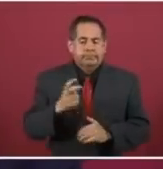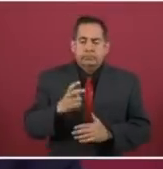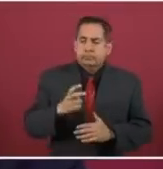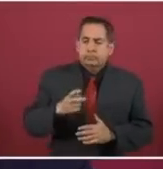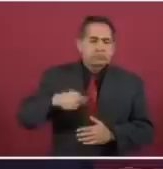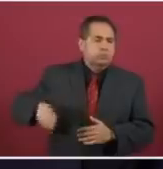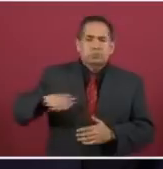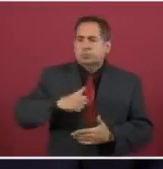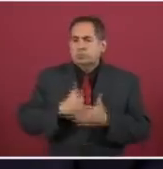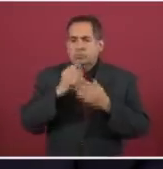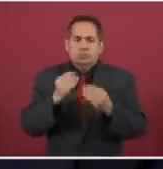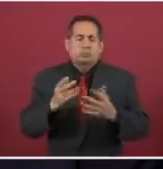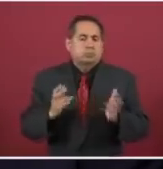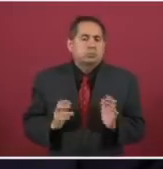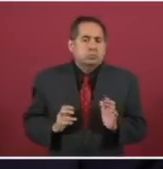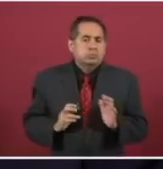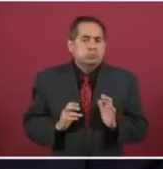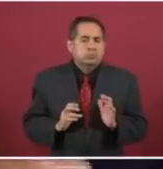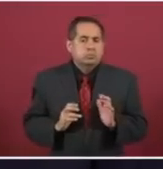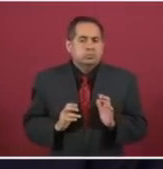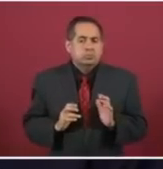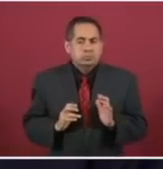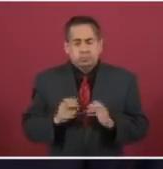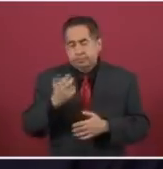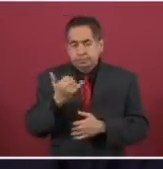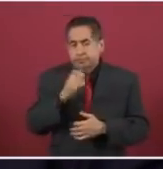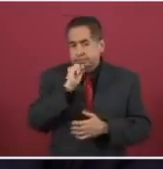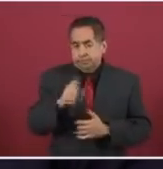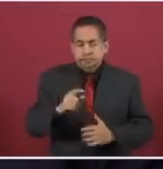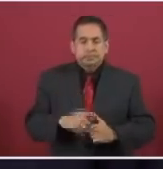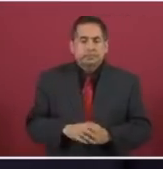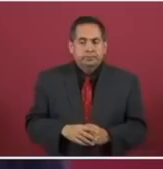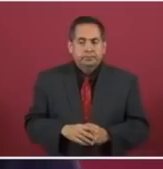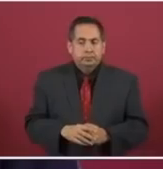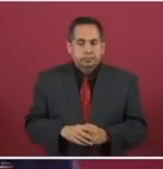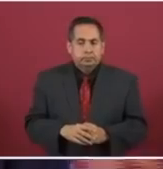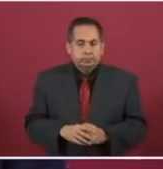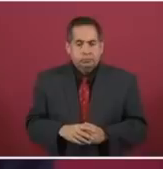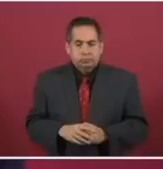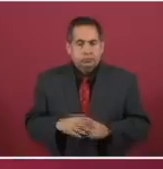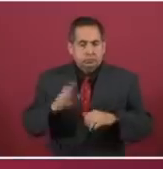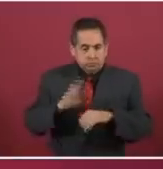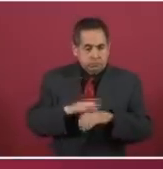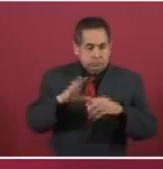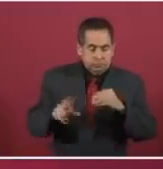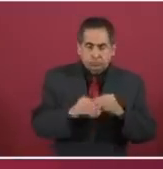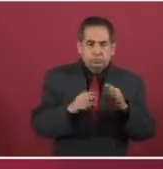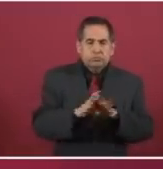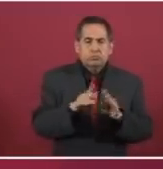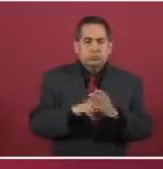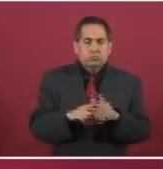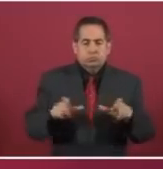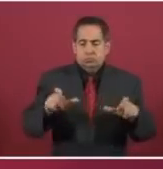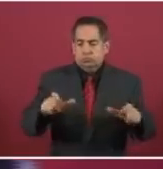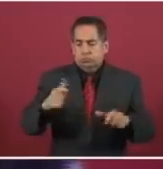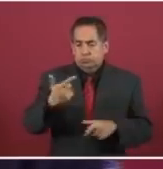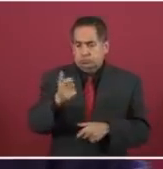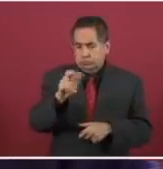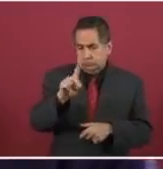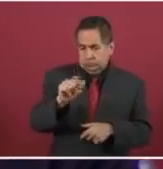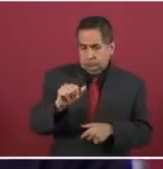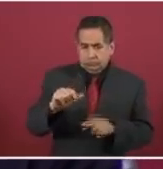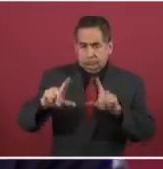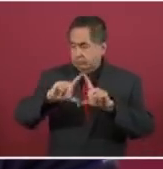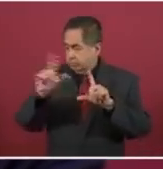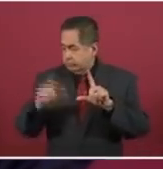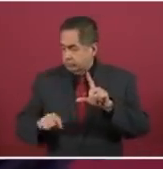ayudarnos mucho. Según el primer mandatario, los gobiernos anteriores declararon la guerra, utilizaban a la Marina y al